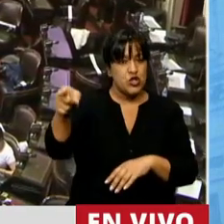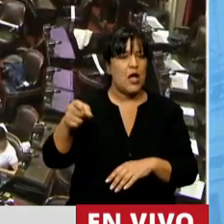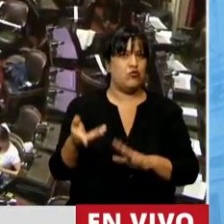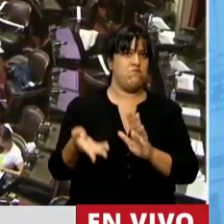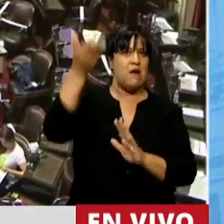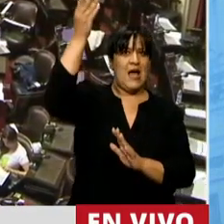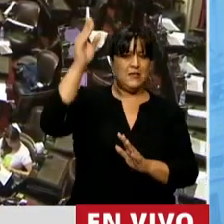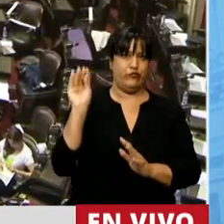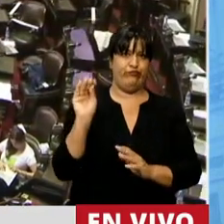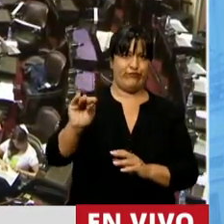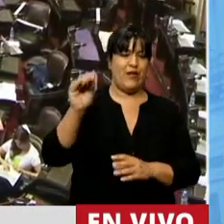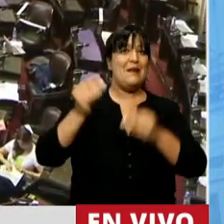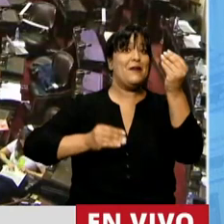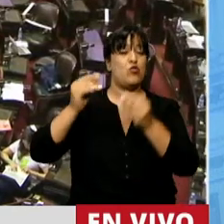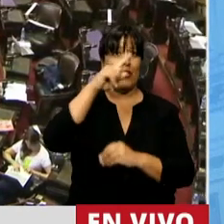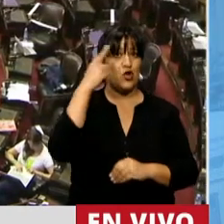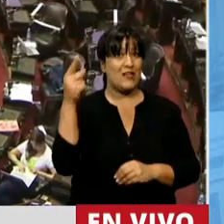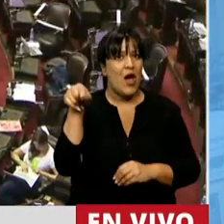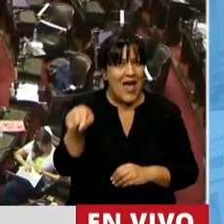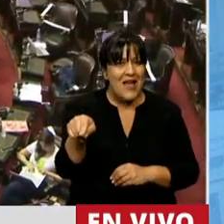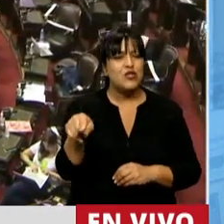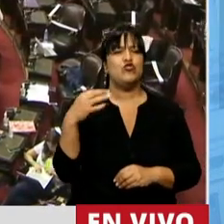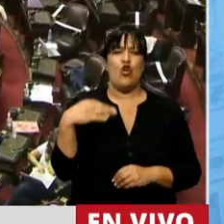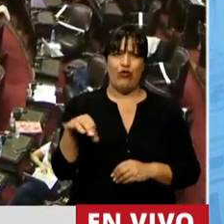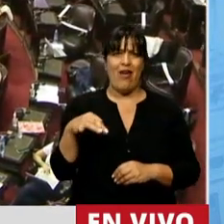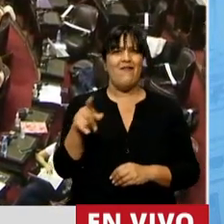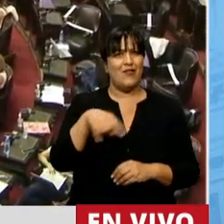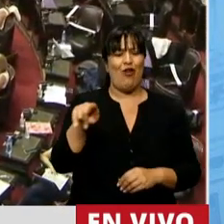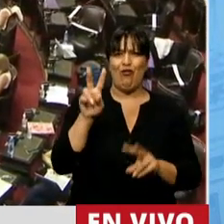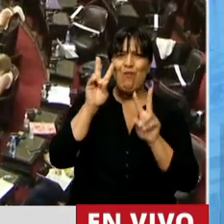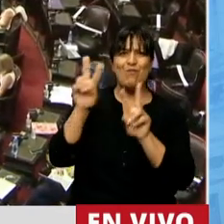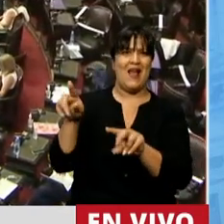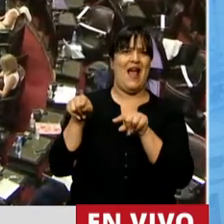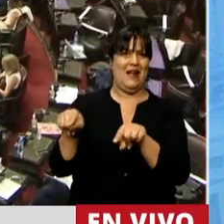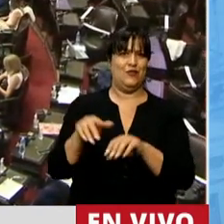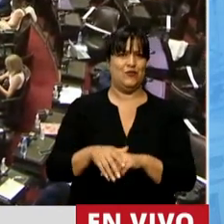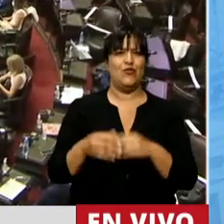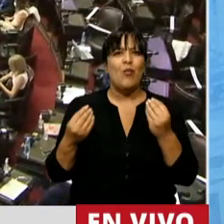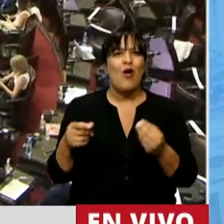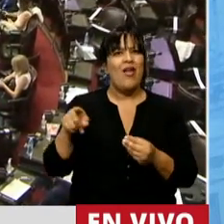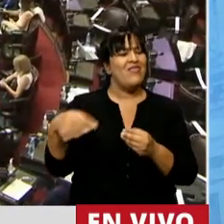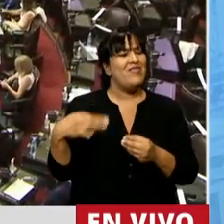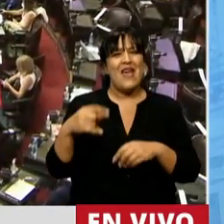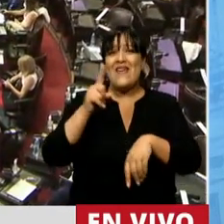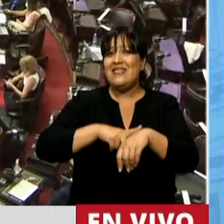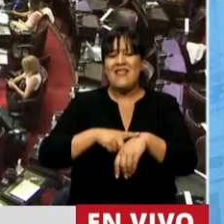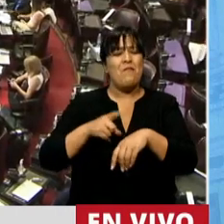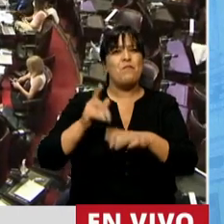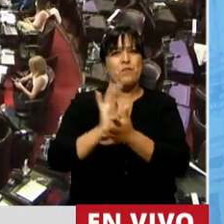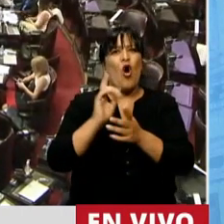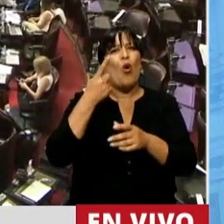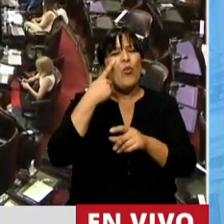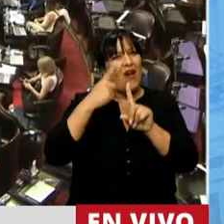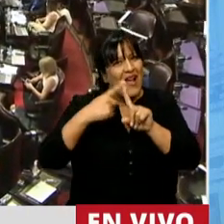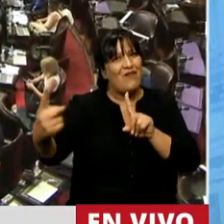nacional. Y eso nos tiene que llamar claramente la atención, porque le tenemos que dar sustentabilidad al sistema,